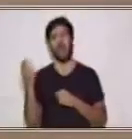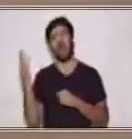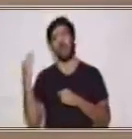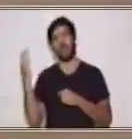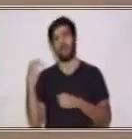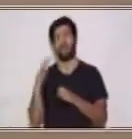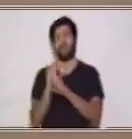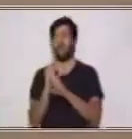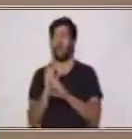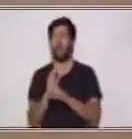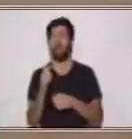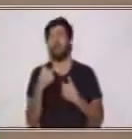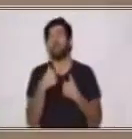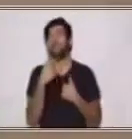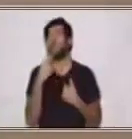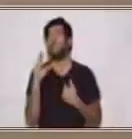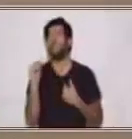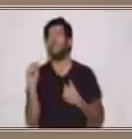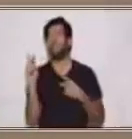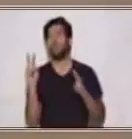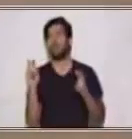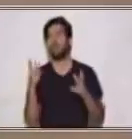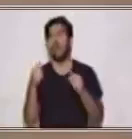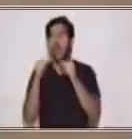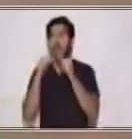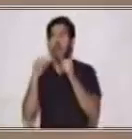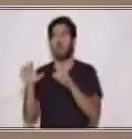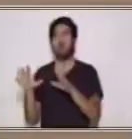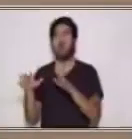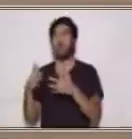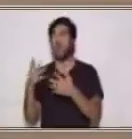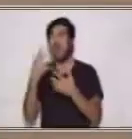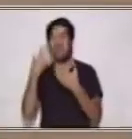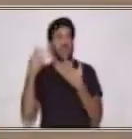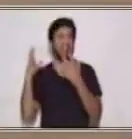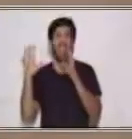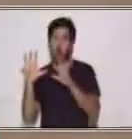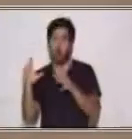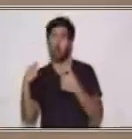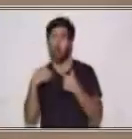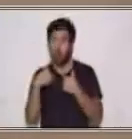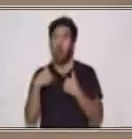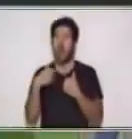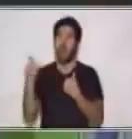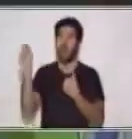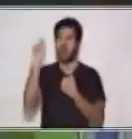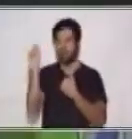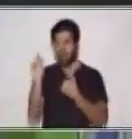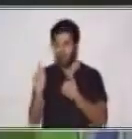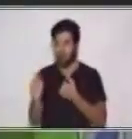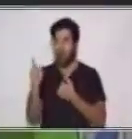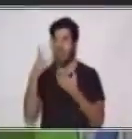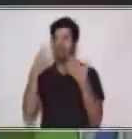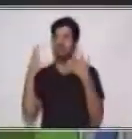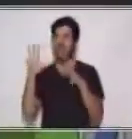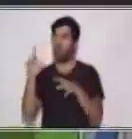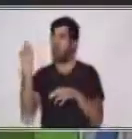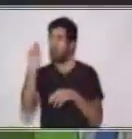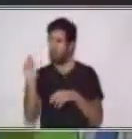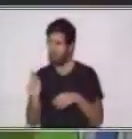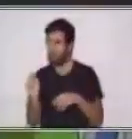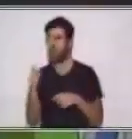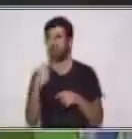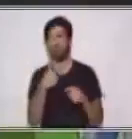quería hablar sobre algún animal, por ejemplo algún león, dibujaba un león. Si quería hablar sobre